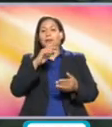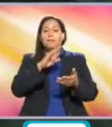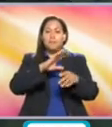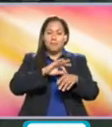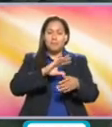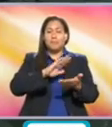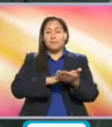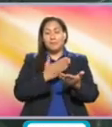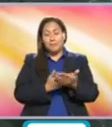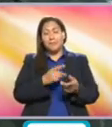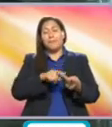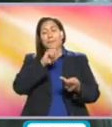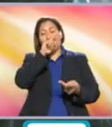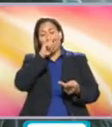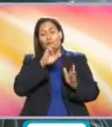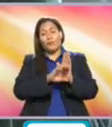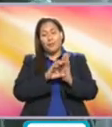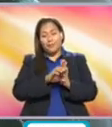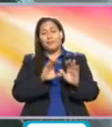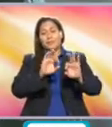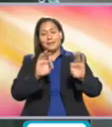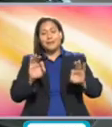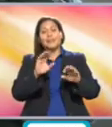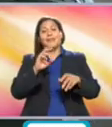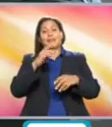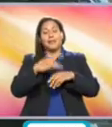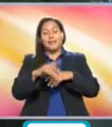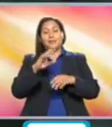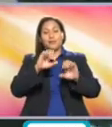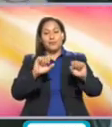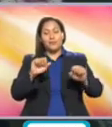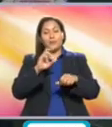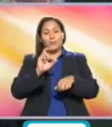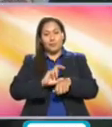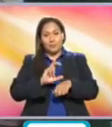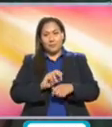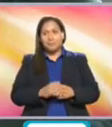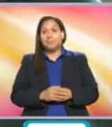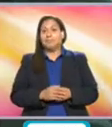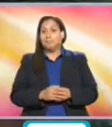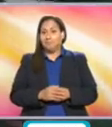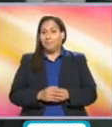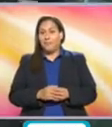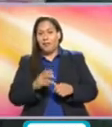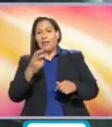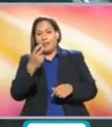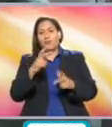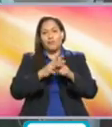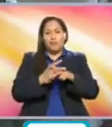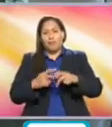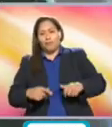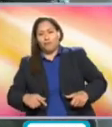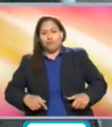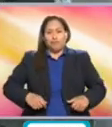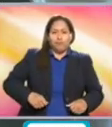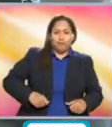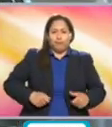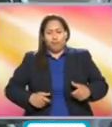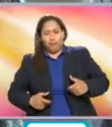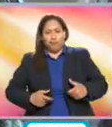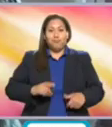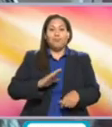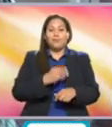jamón, tocino, salchicha, queso, chorizo y huevo. Y ya vio por qué los luchadores caminan así, pues porque